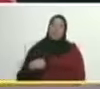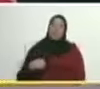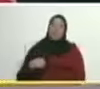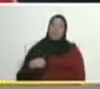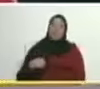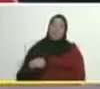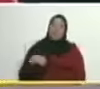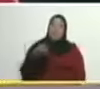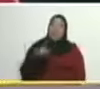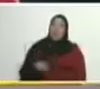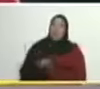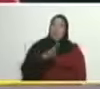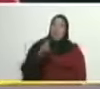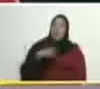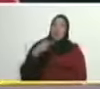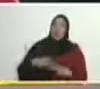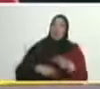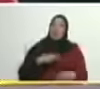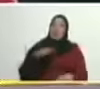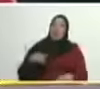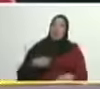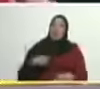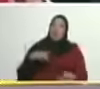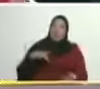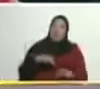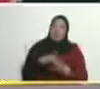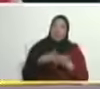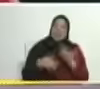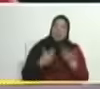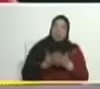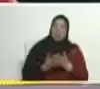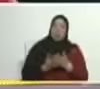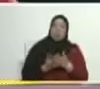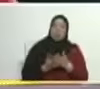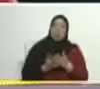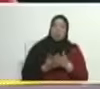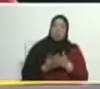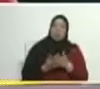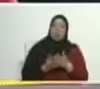y se produce la invasión.